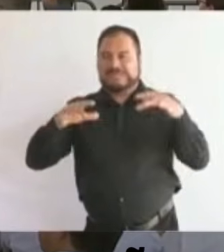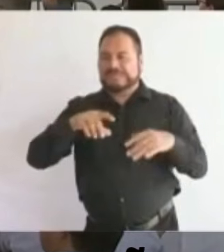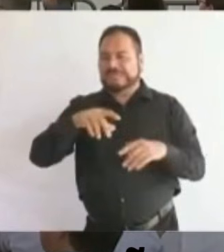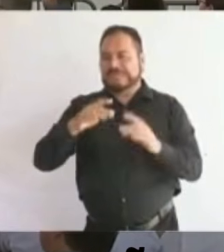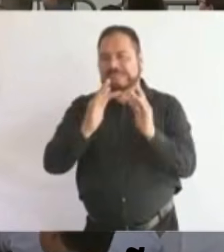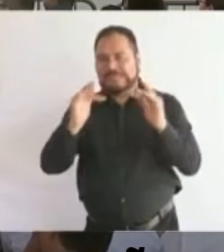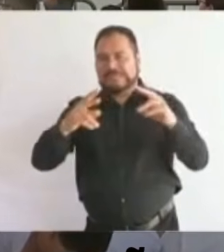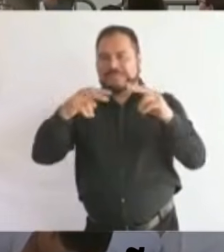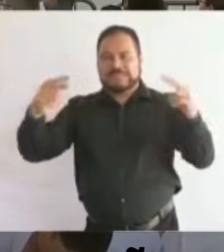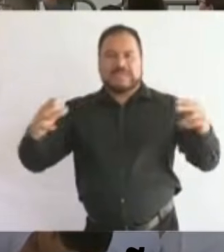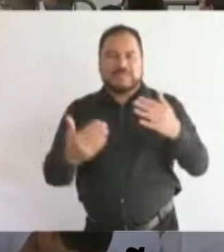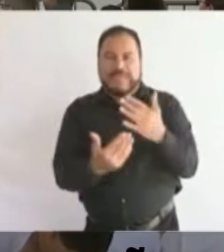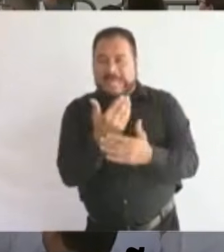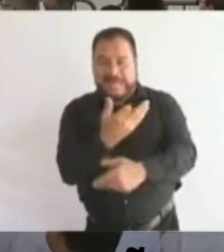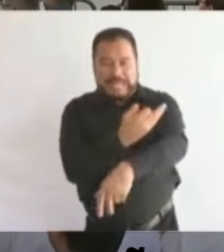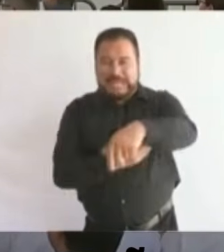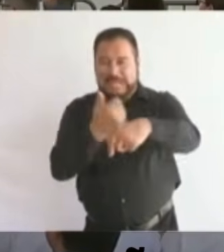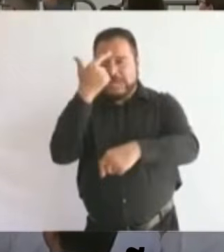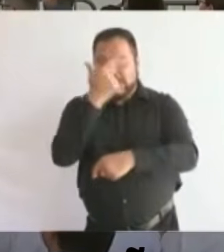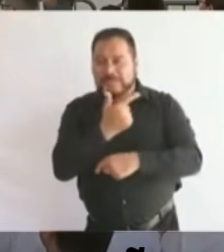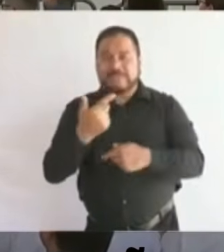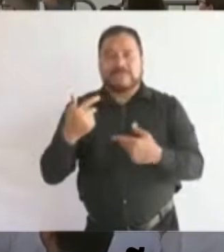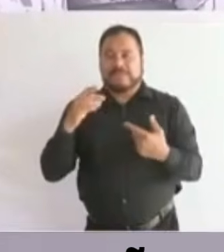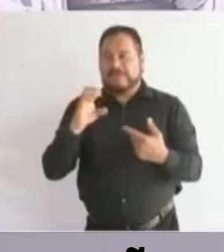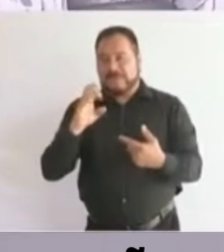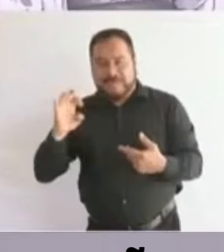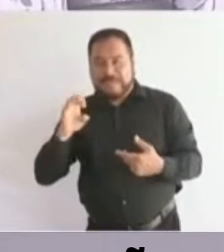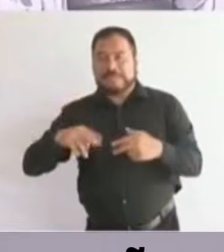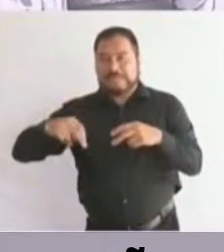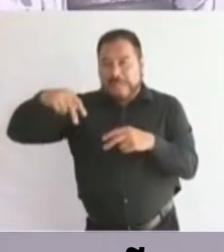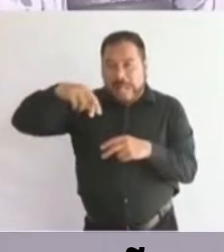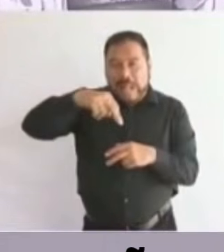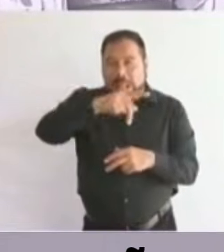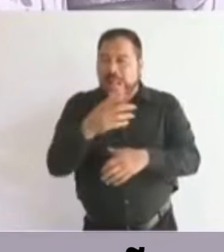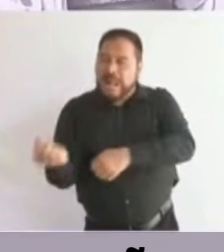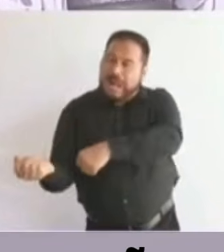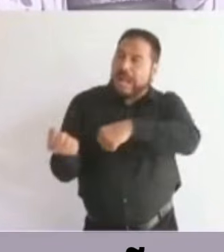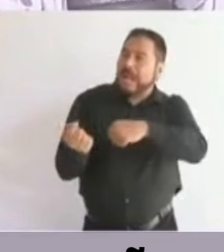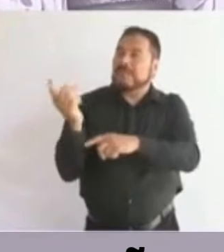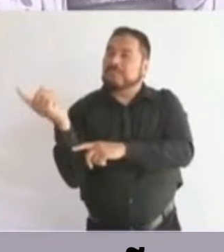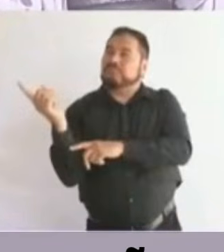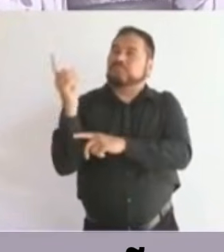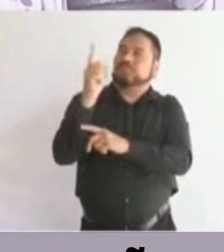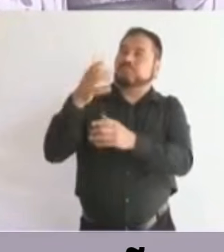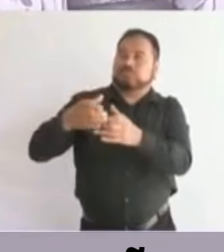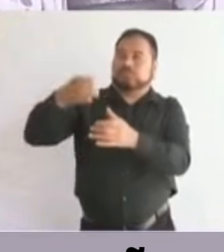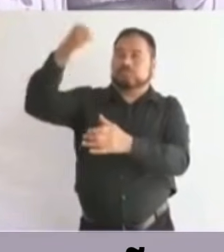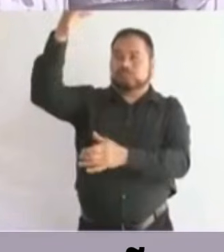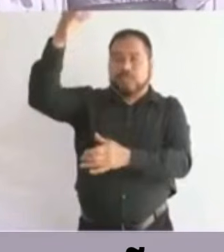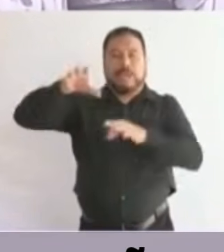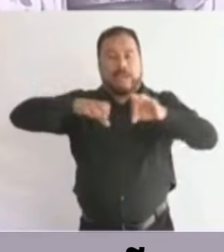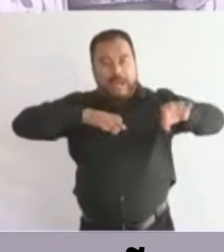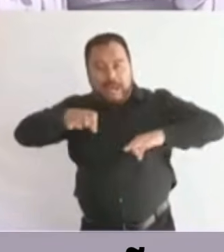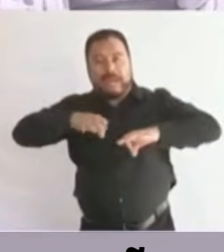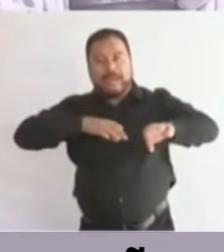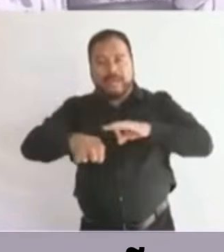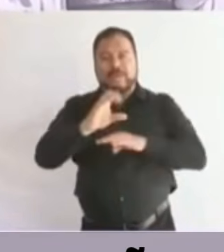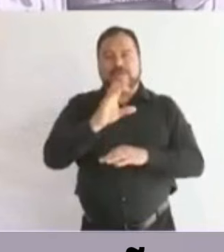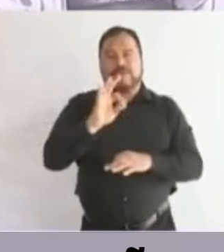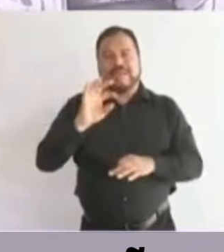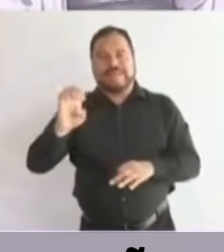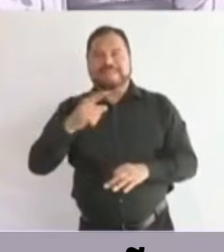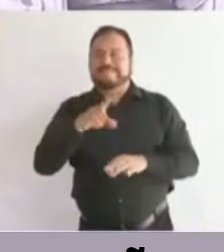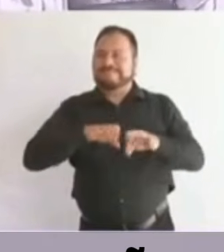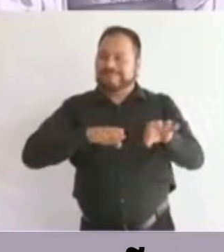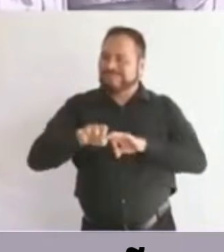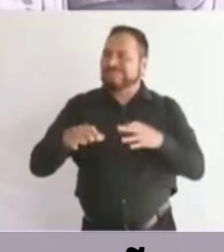mañana, tarde, noche, caminando, jalando postes. Ahí estaban las y los trabajadores de Comisión Federal de Electricidad,